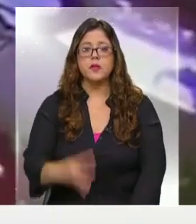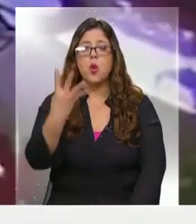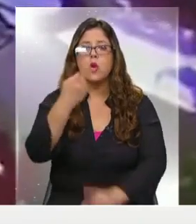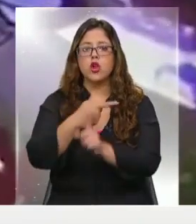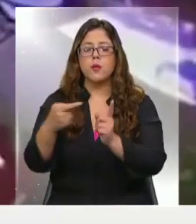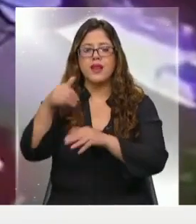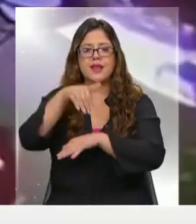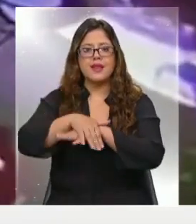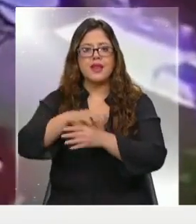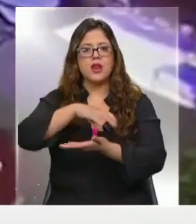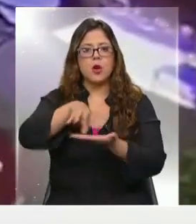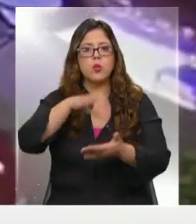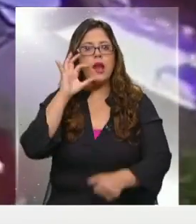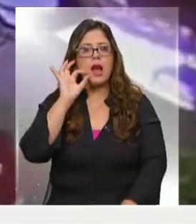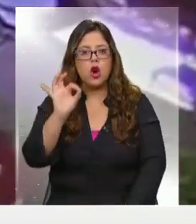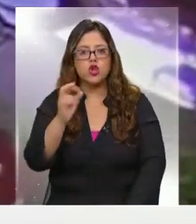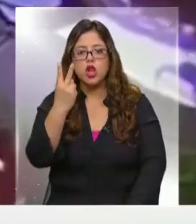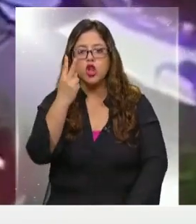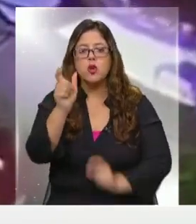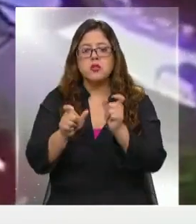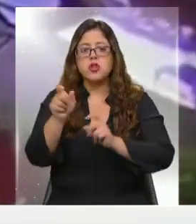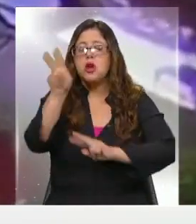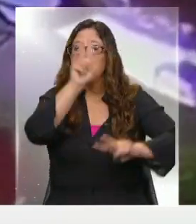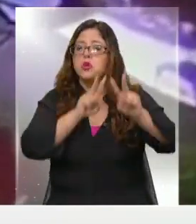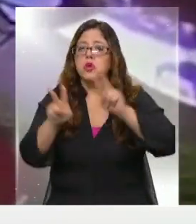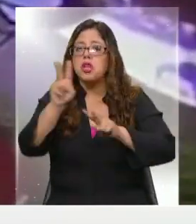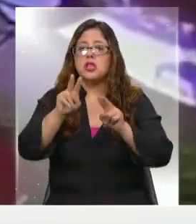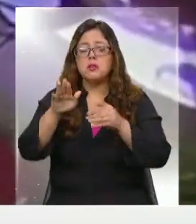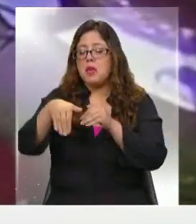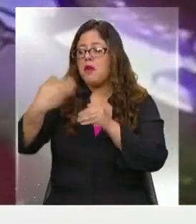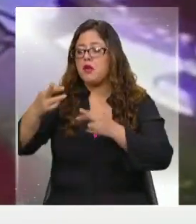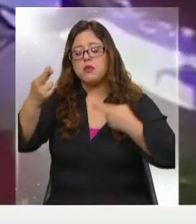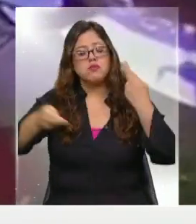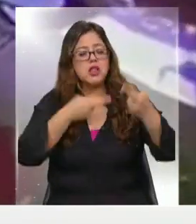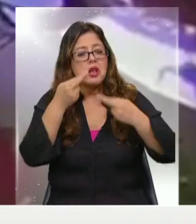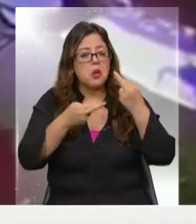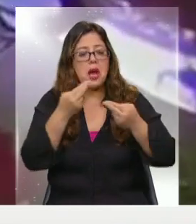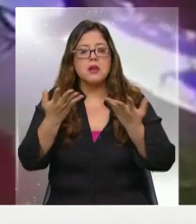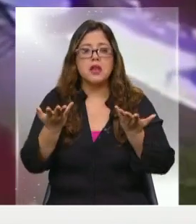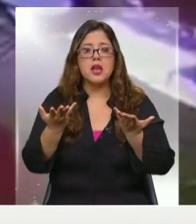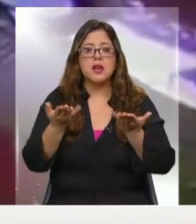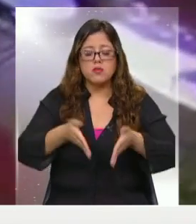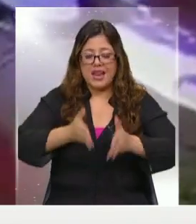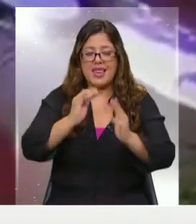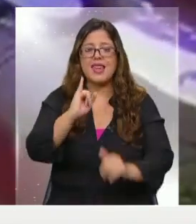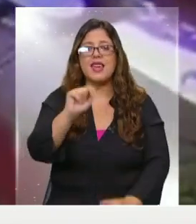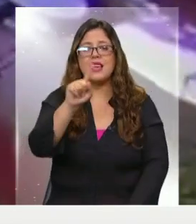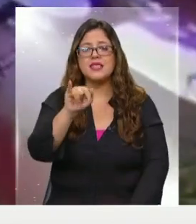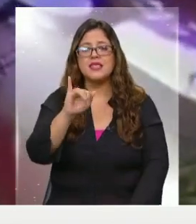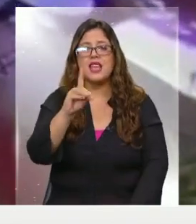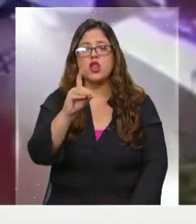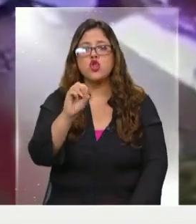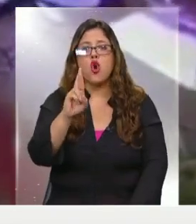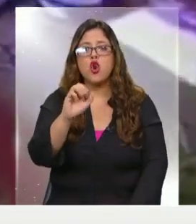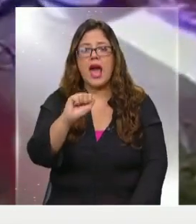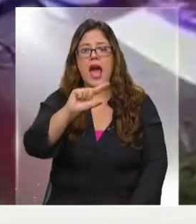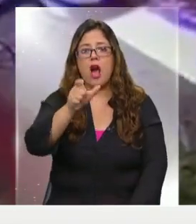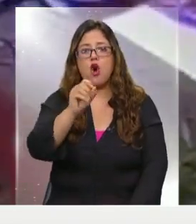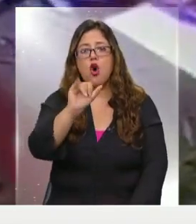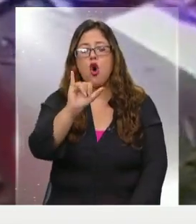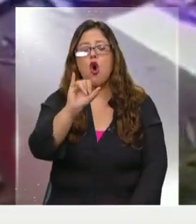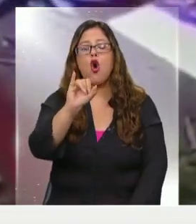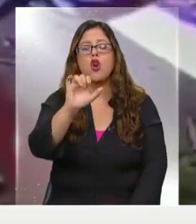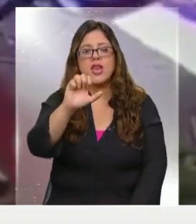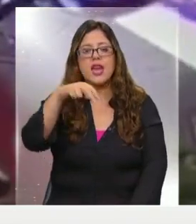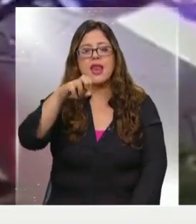4:30 de la tarde en Las Condes y dos turistas estaban en la terraza de un restaurante en Isidora Goyenechea. De pronto un sujeto se acerca a